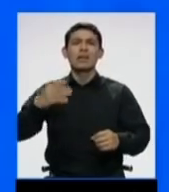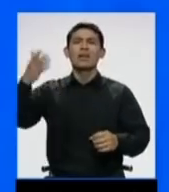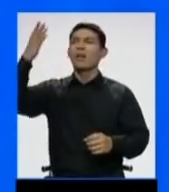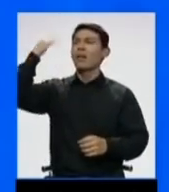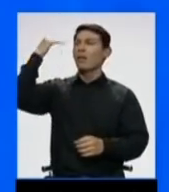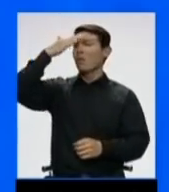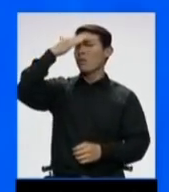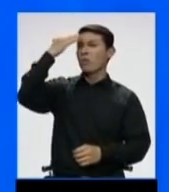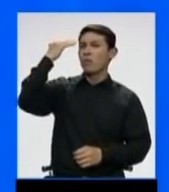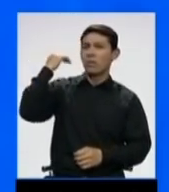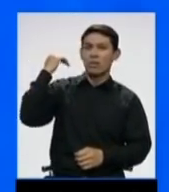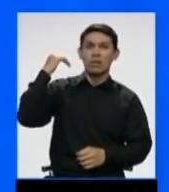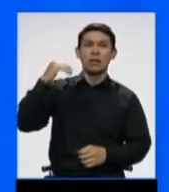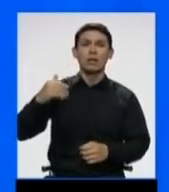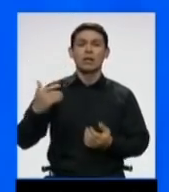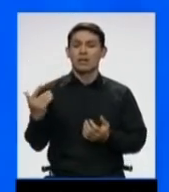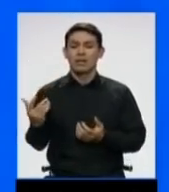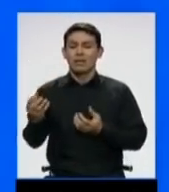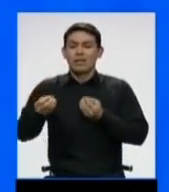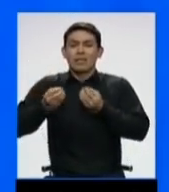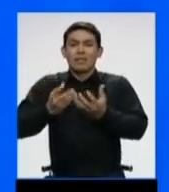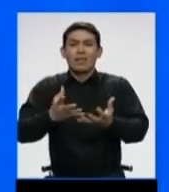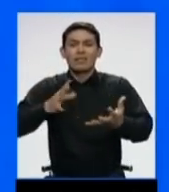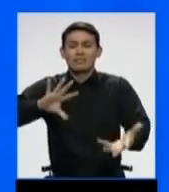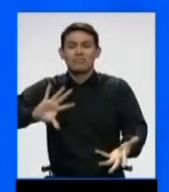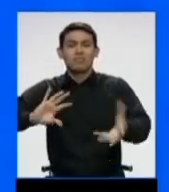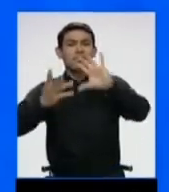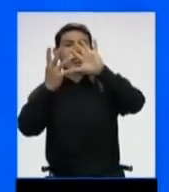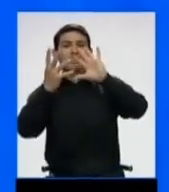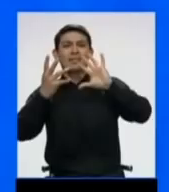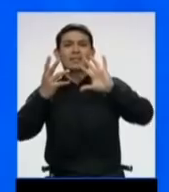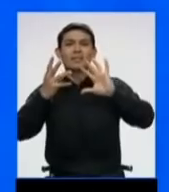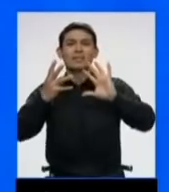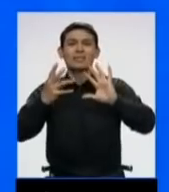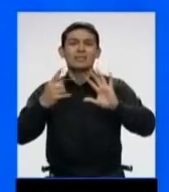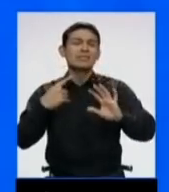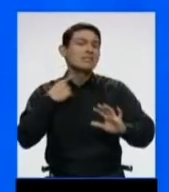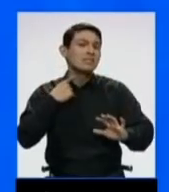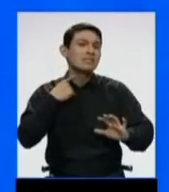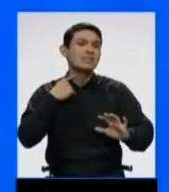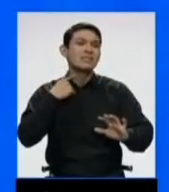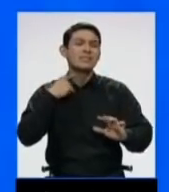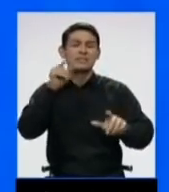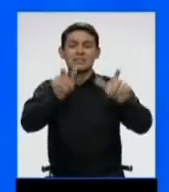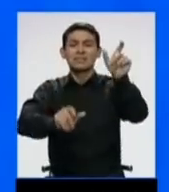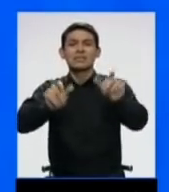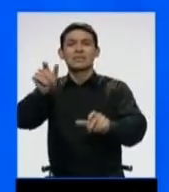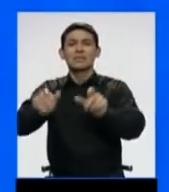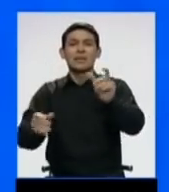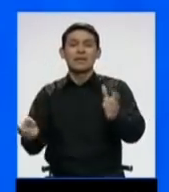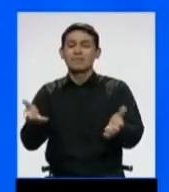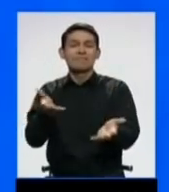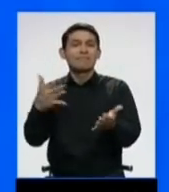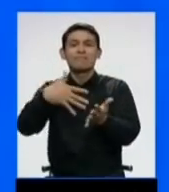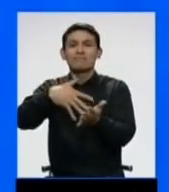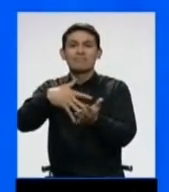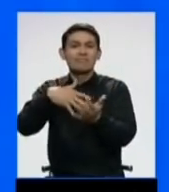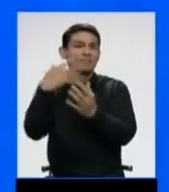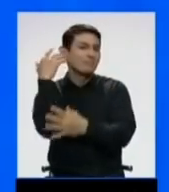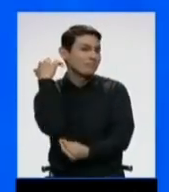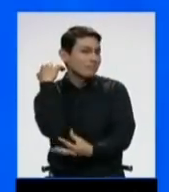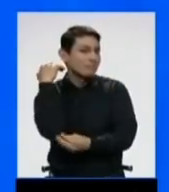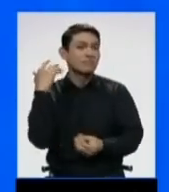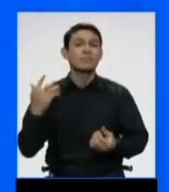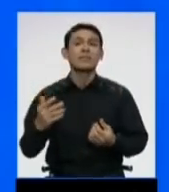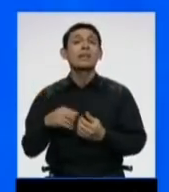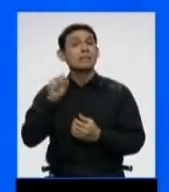actual gestión y que causan desastres que afectan directamente a las poblaciones más vulnerables.